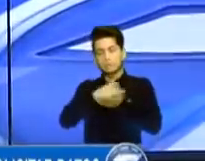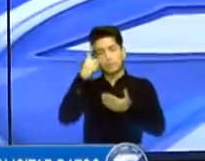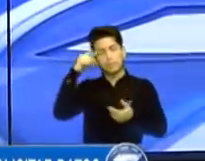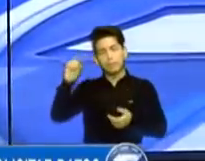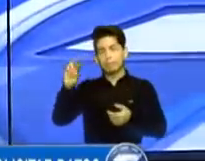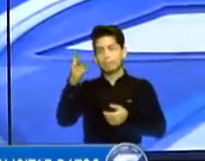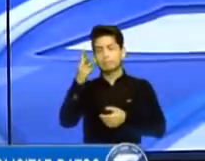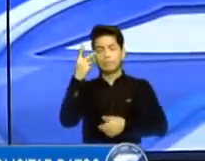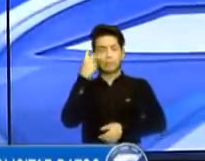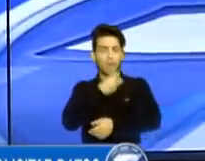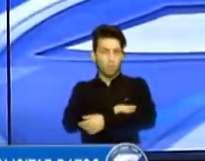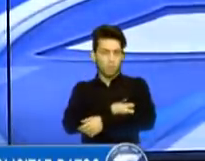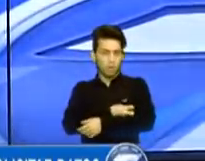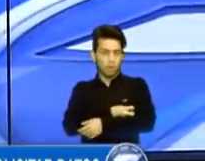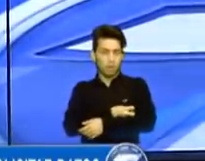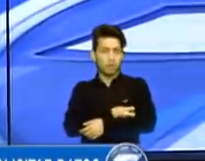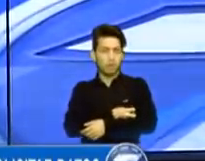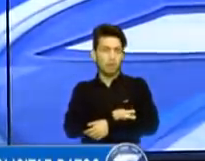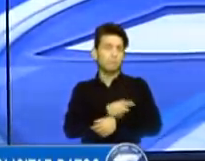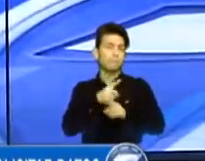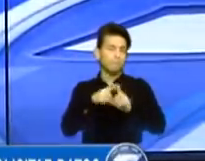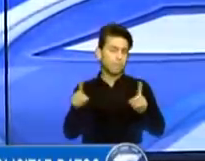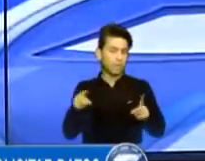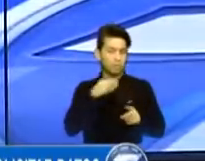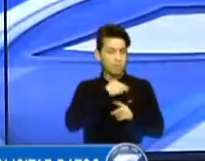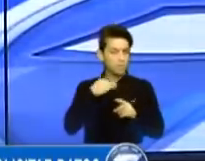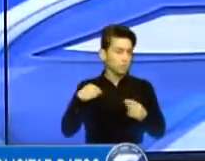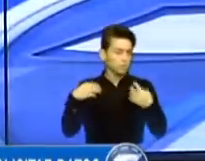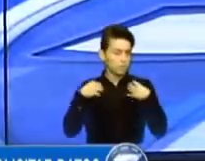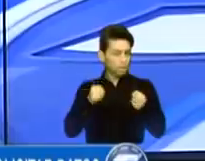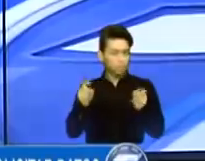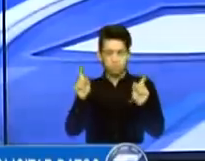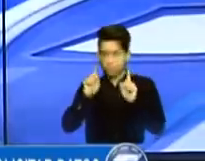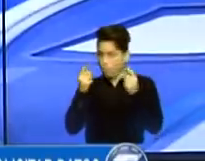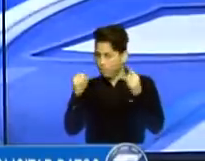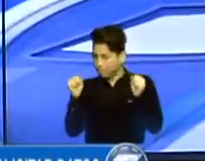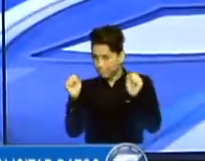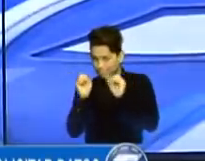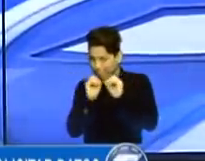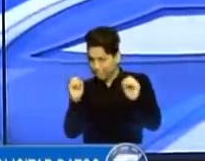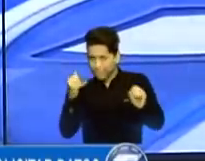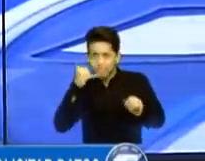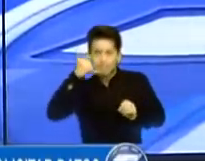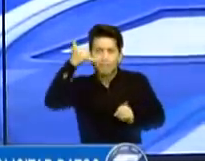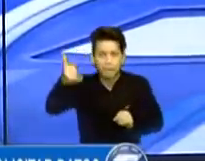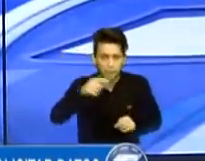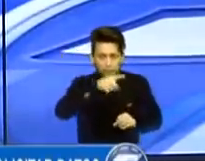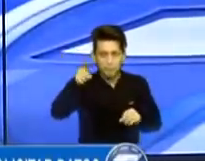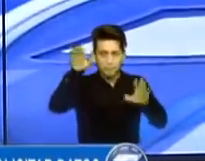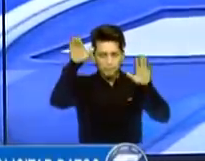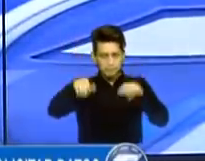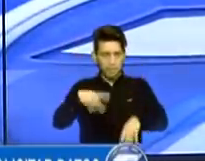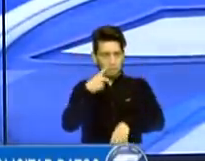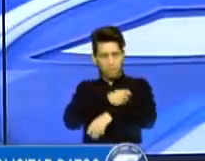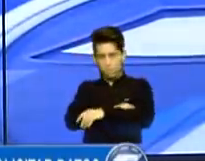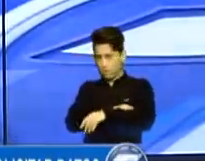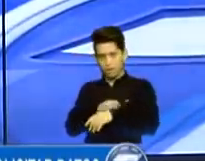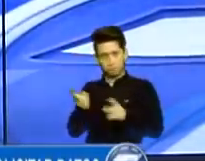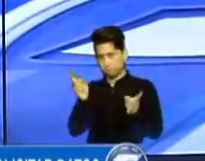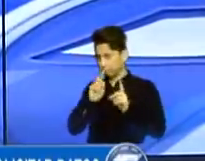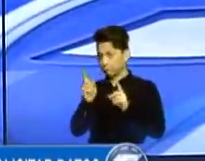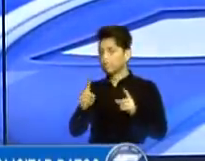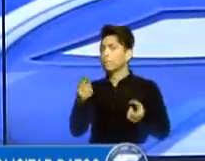o demás. Y de hecho, el Ministerio no está realizando ninguna llamada. Estas pueden ser